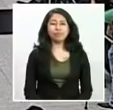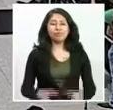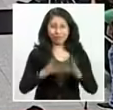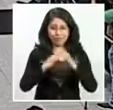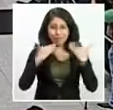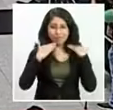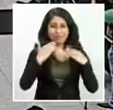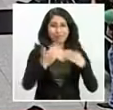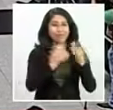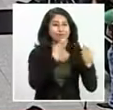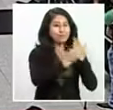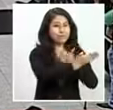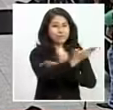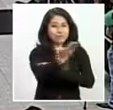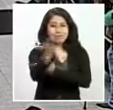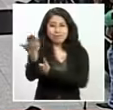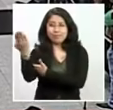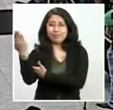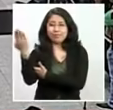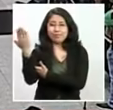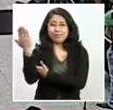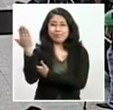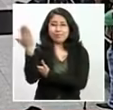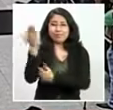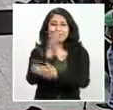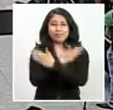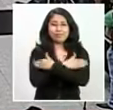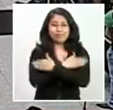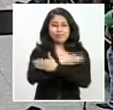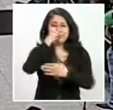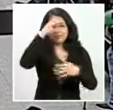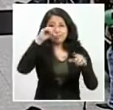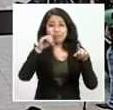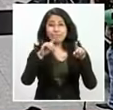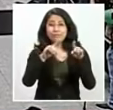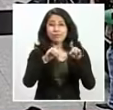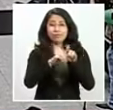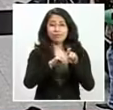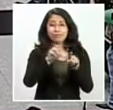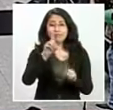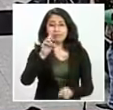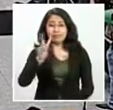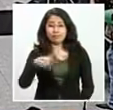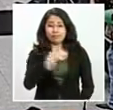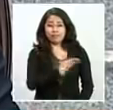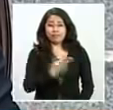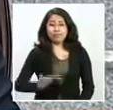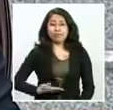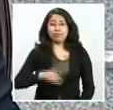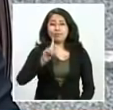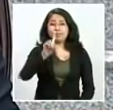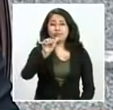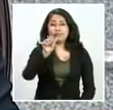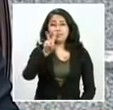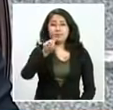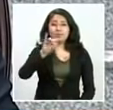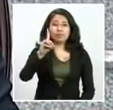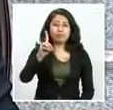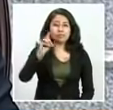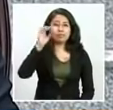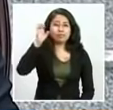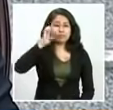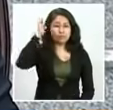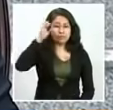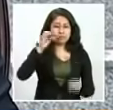Gracias, muy buenos días. Saludar a nuestro hermano David Choquehuanca, vicepresidente del